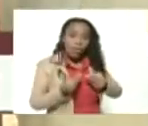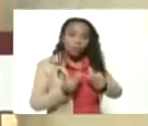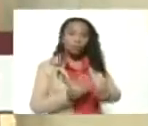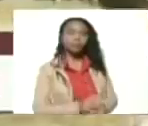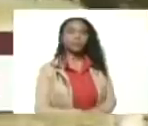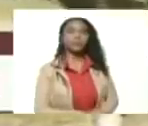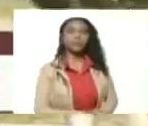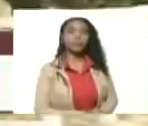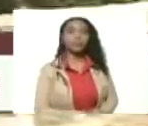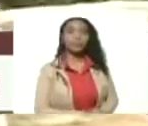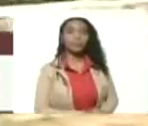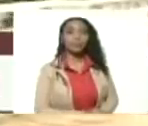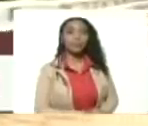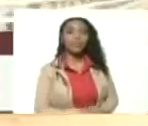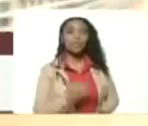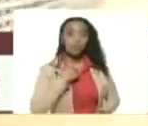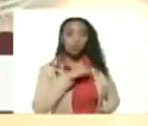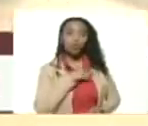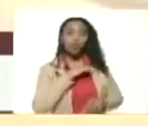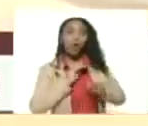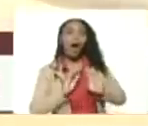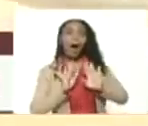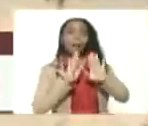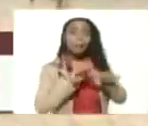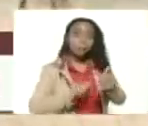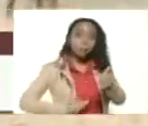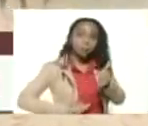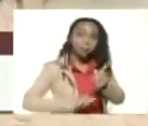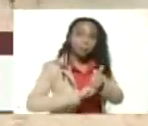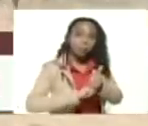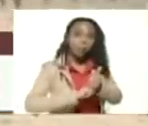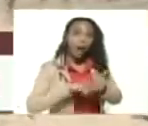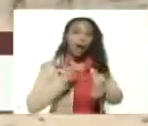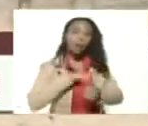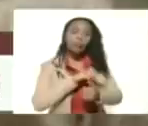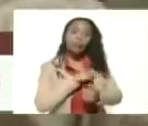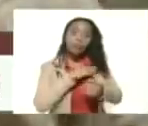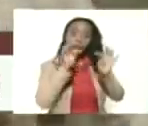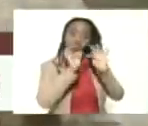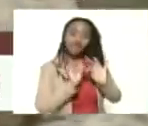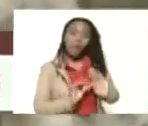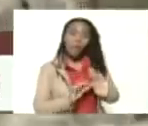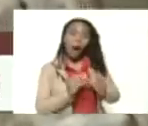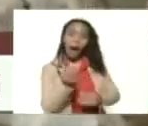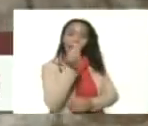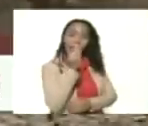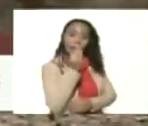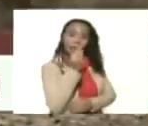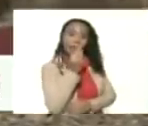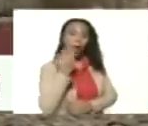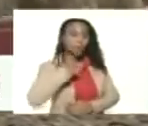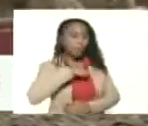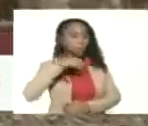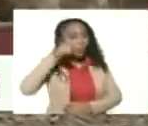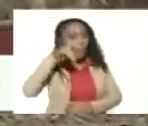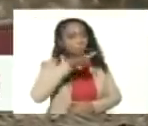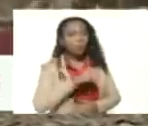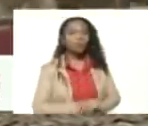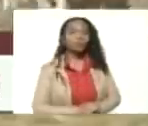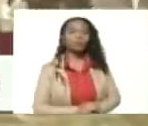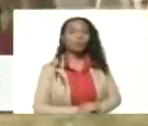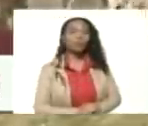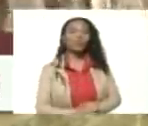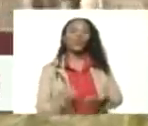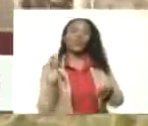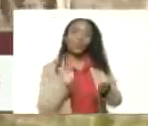y estamos aportando también en nuestra parte con el alimento para nuestro pueblo.